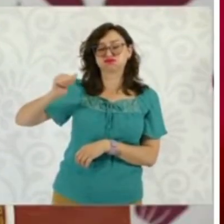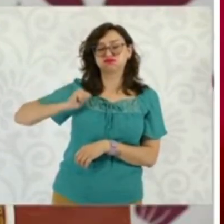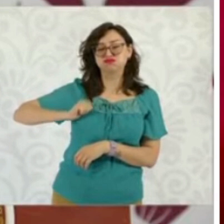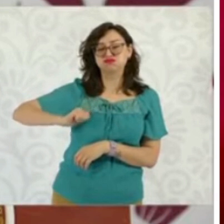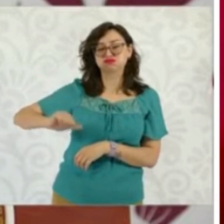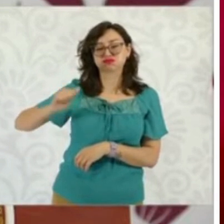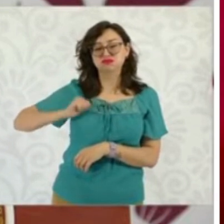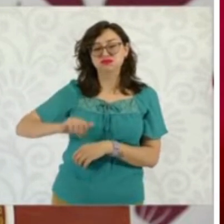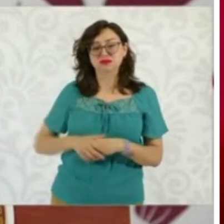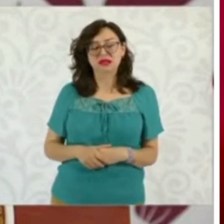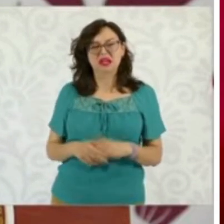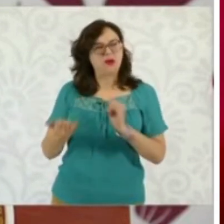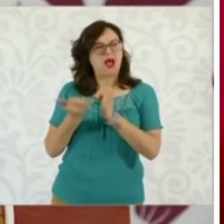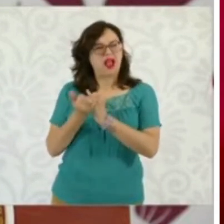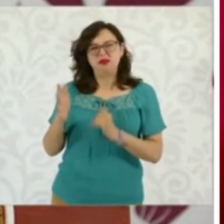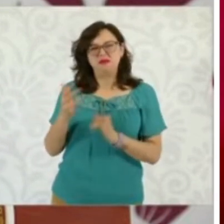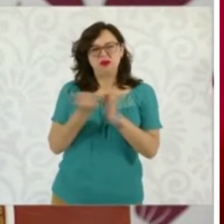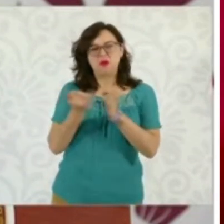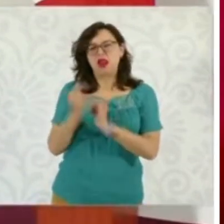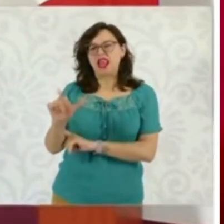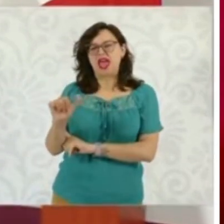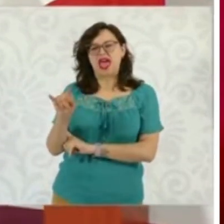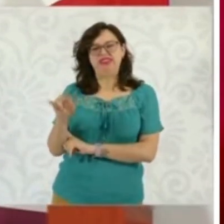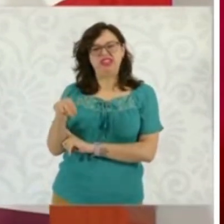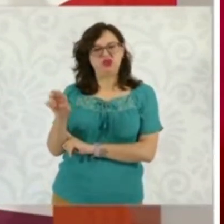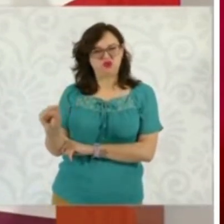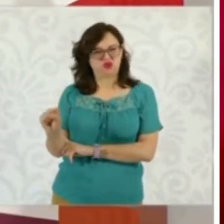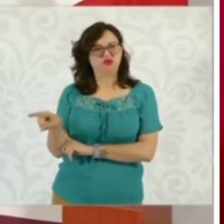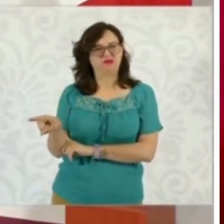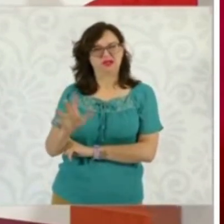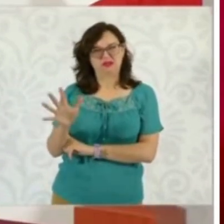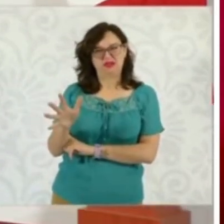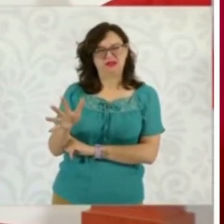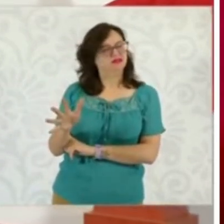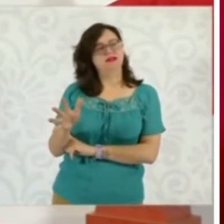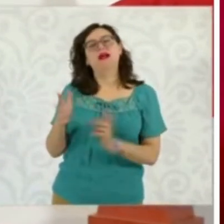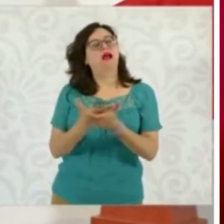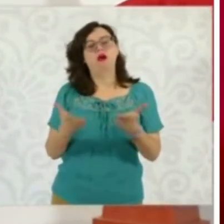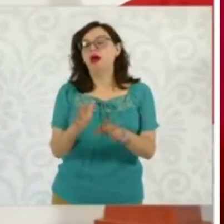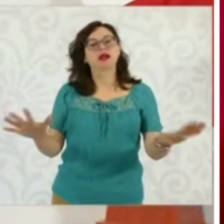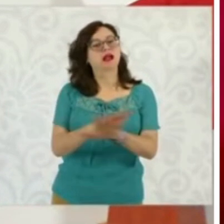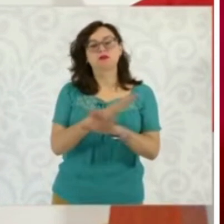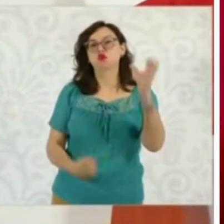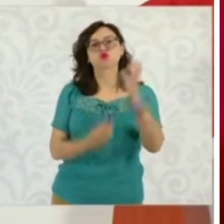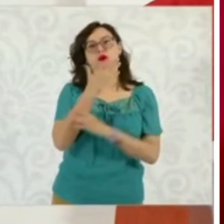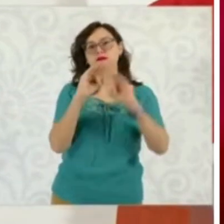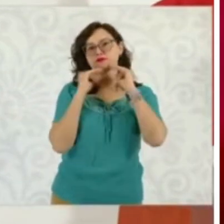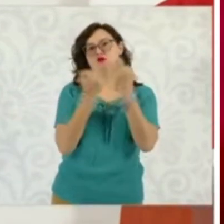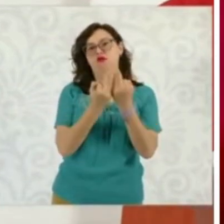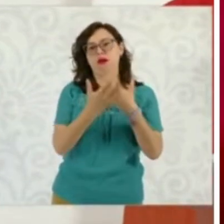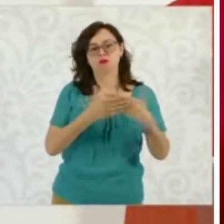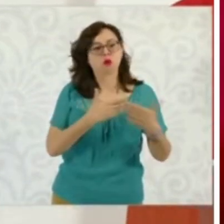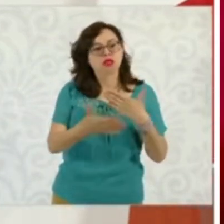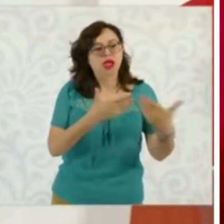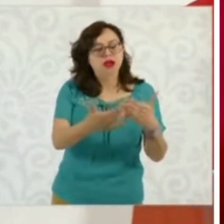aceptan ahí en latinos. Y son plurales también porque se invita a gente con distintas posiciones, pero también se da cabida a